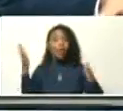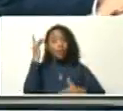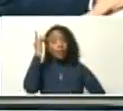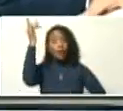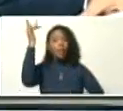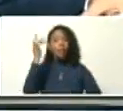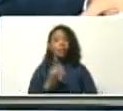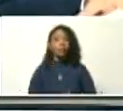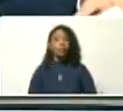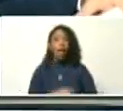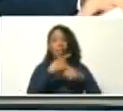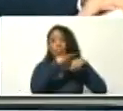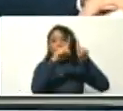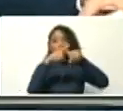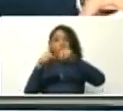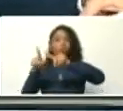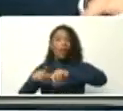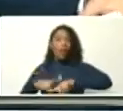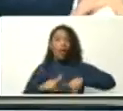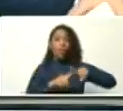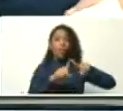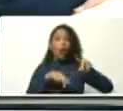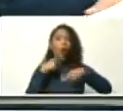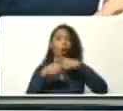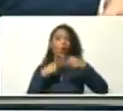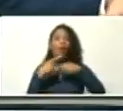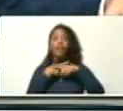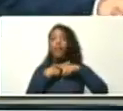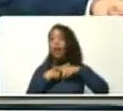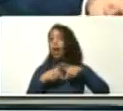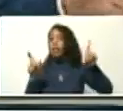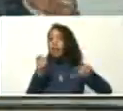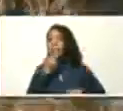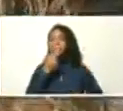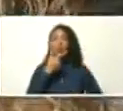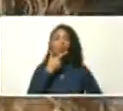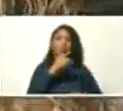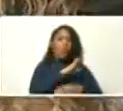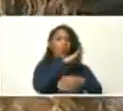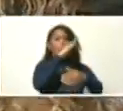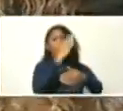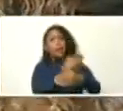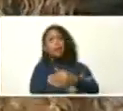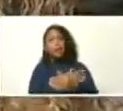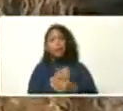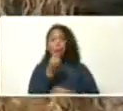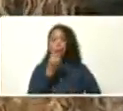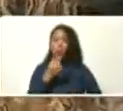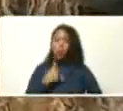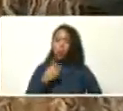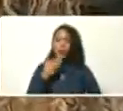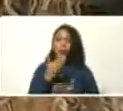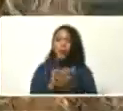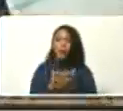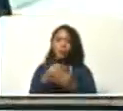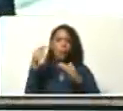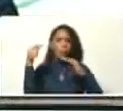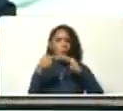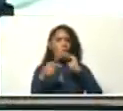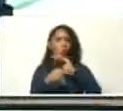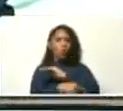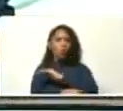su diversidad, su colorido, su hermosura, su fuerza. Bueno, les agradezco